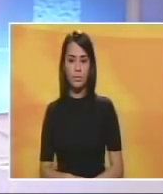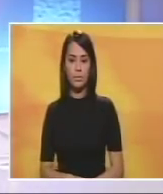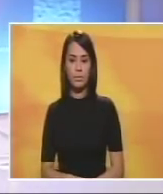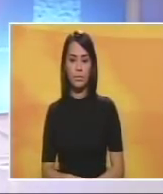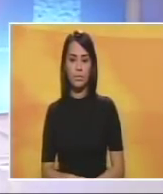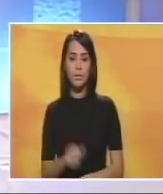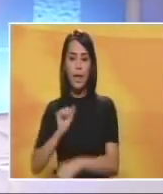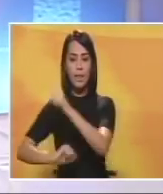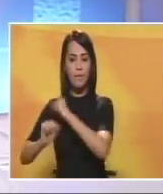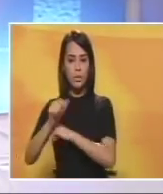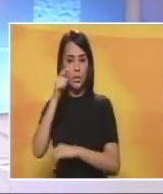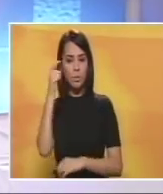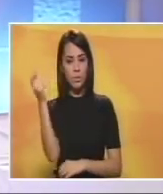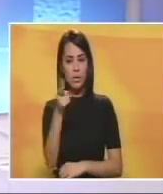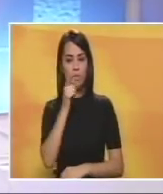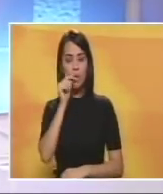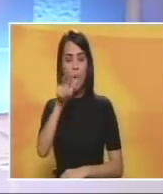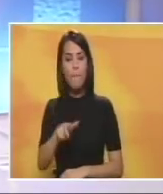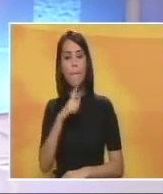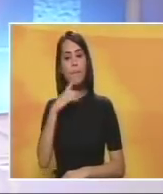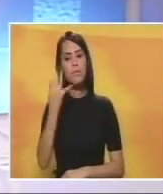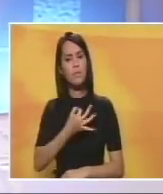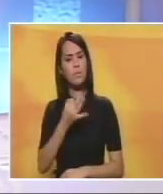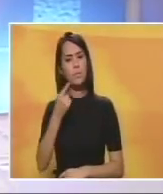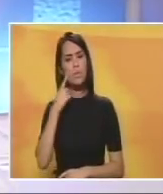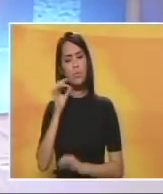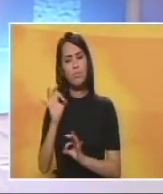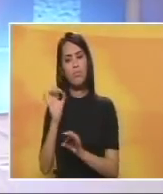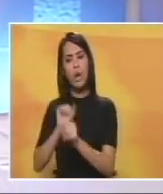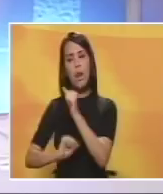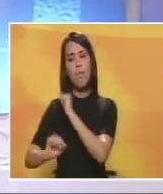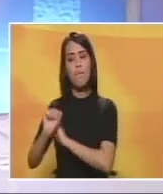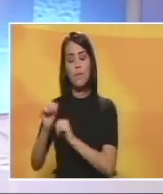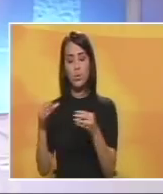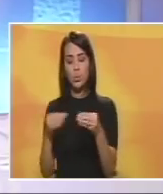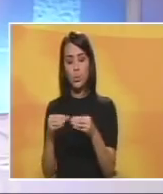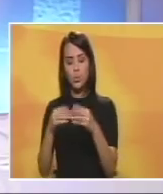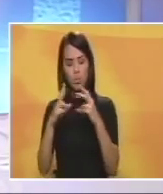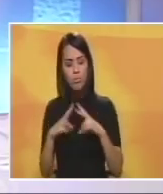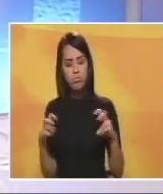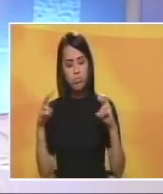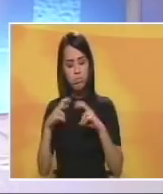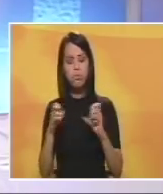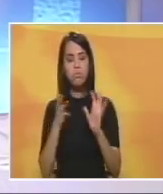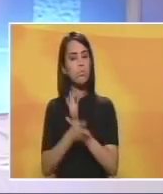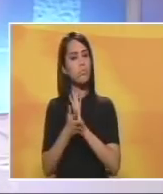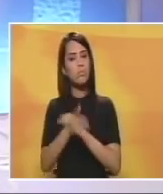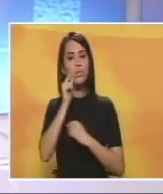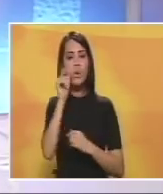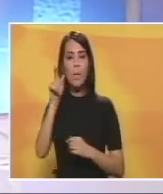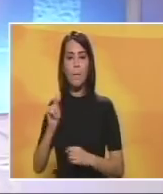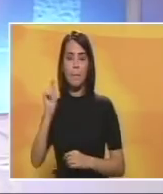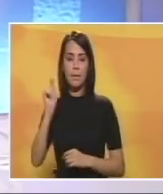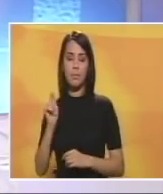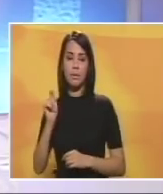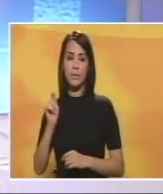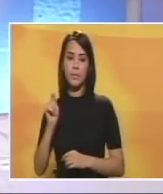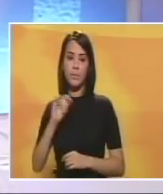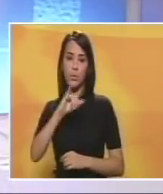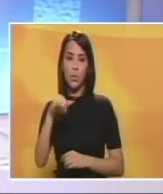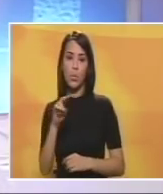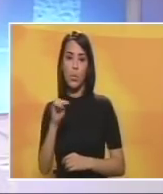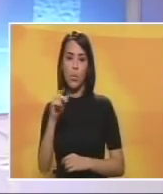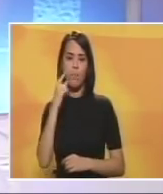El defensor del pueblo, Alfredo Ruiz, confirmó que la Defensoría adelanta investigaciones para determinar si el parlamentario Juan Requesens ha